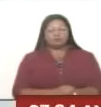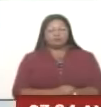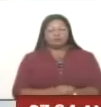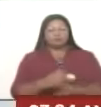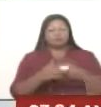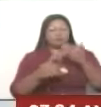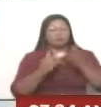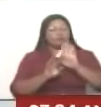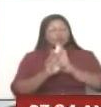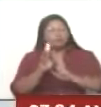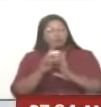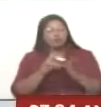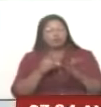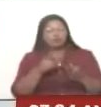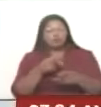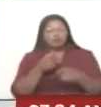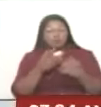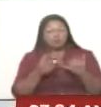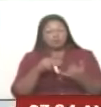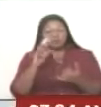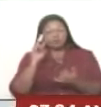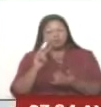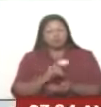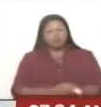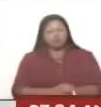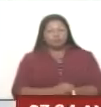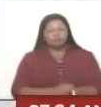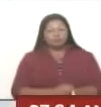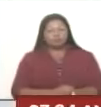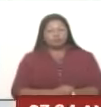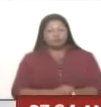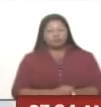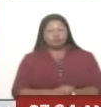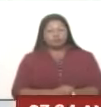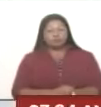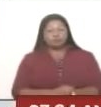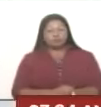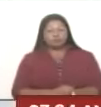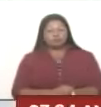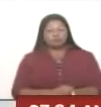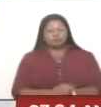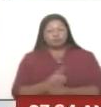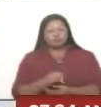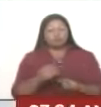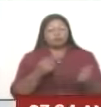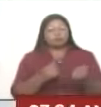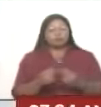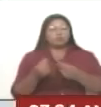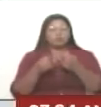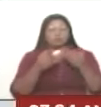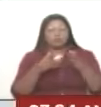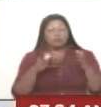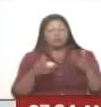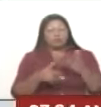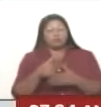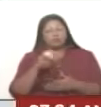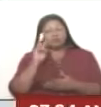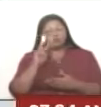va a seguir consolidando. Y la economía, bueno, se va a ir expandiendo y va a seguir